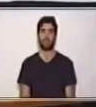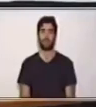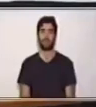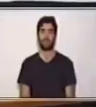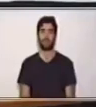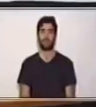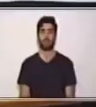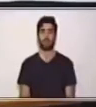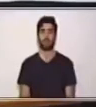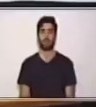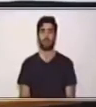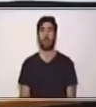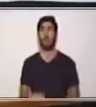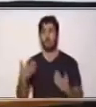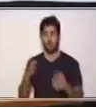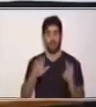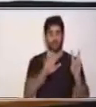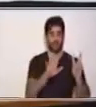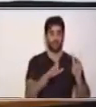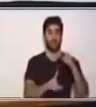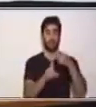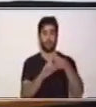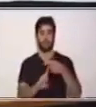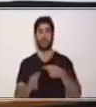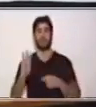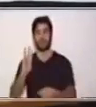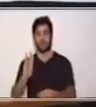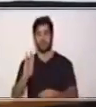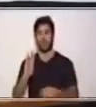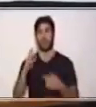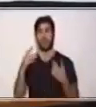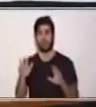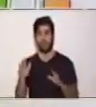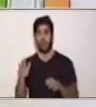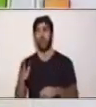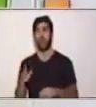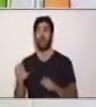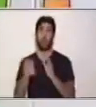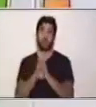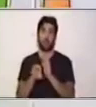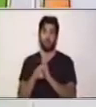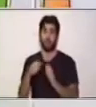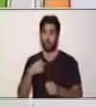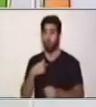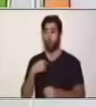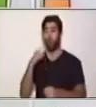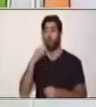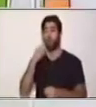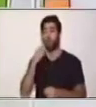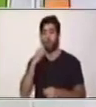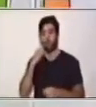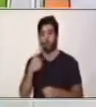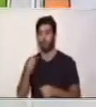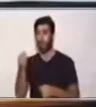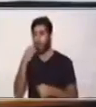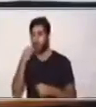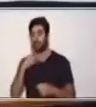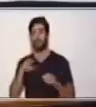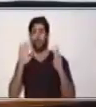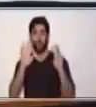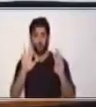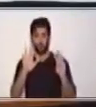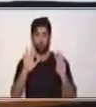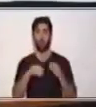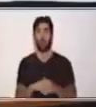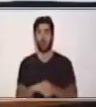¿Ya? Entonces tengo 7 más 3. Luego dice, si me como 8 dulces, ¿ya? Entonces voy